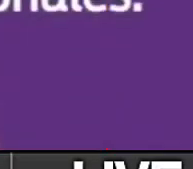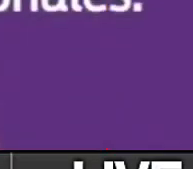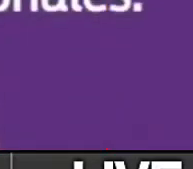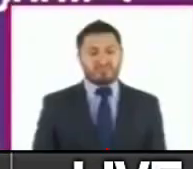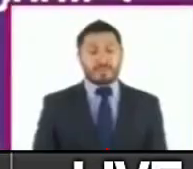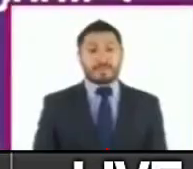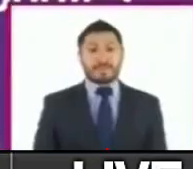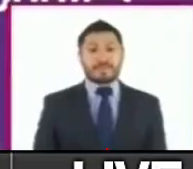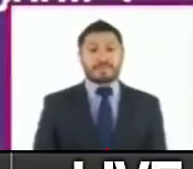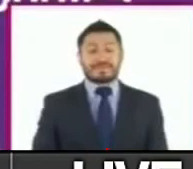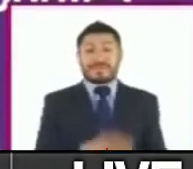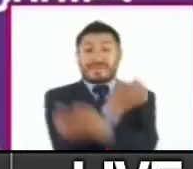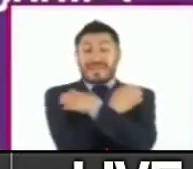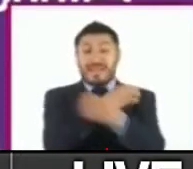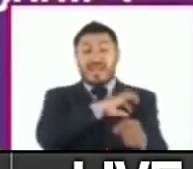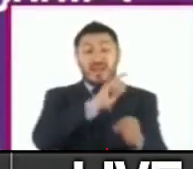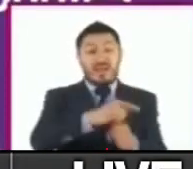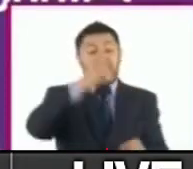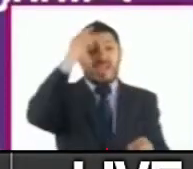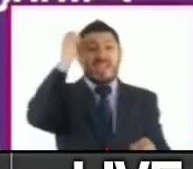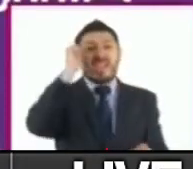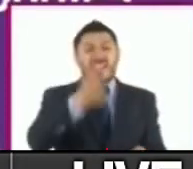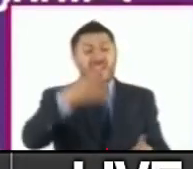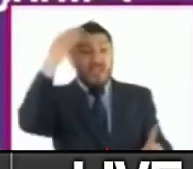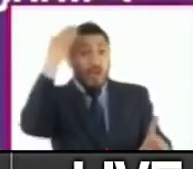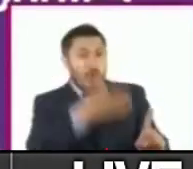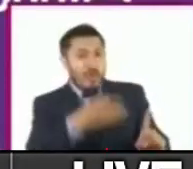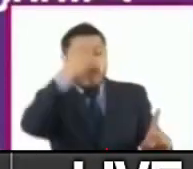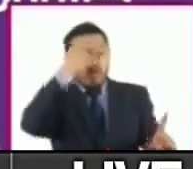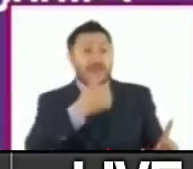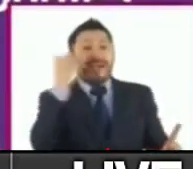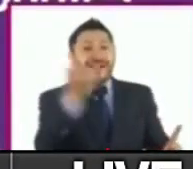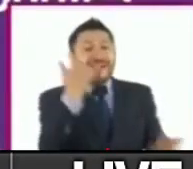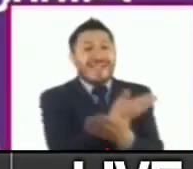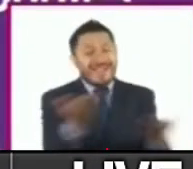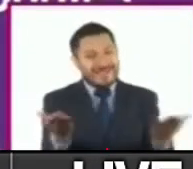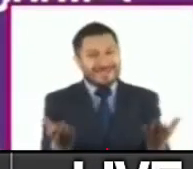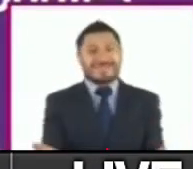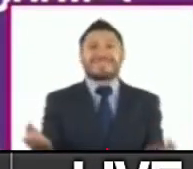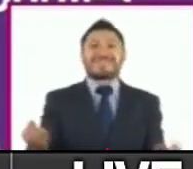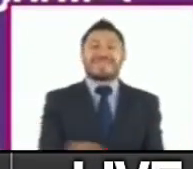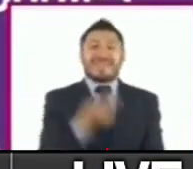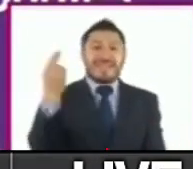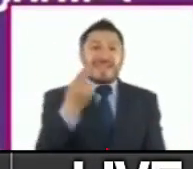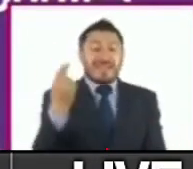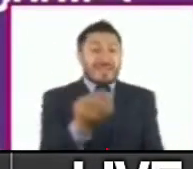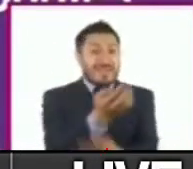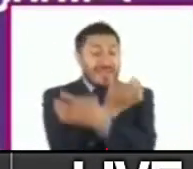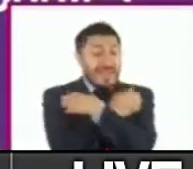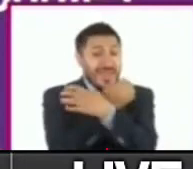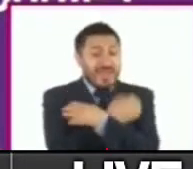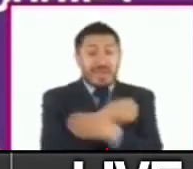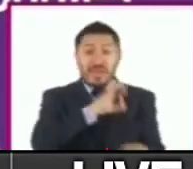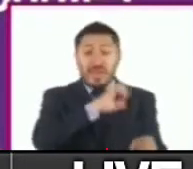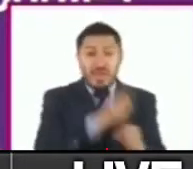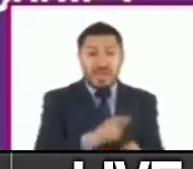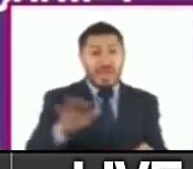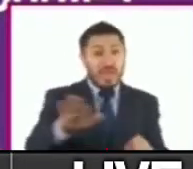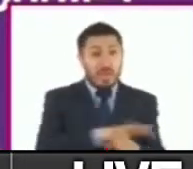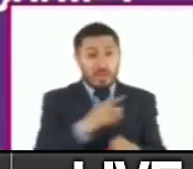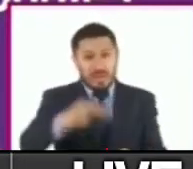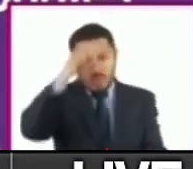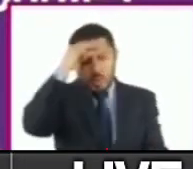La educación especial es aquella destinada a alumnas y alumnos con necesidades educativas especiales, ya sea por